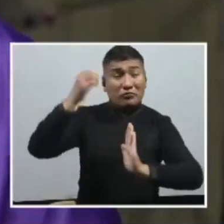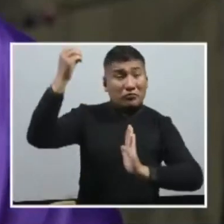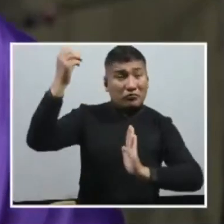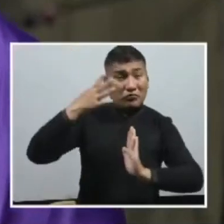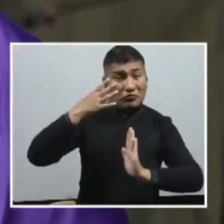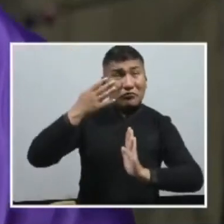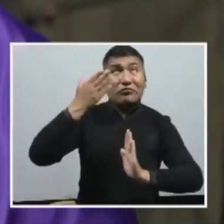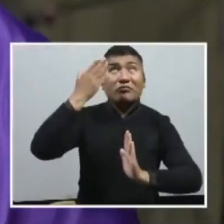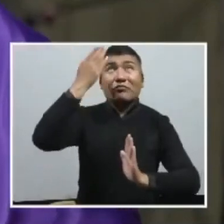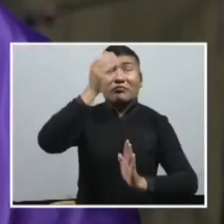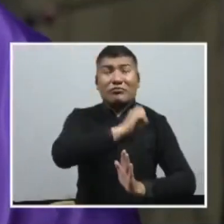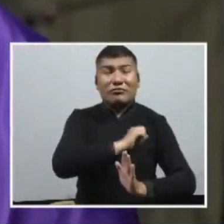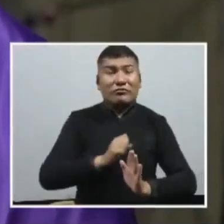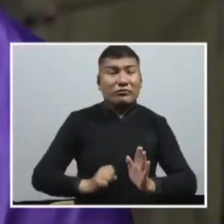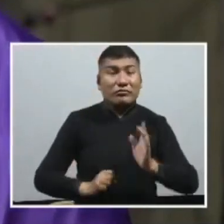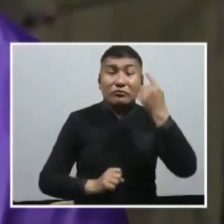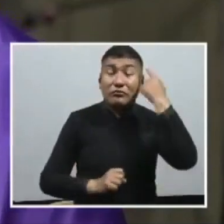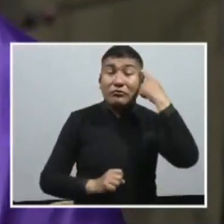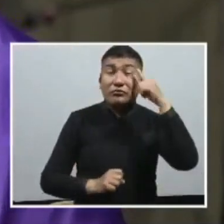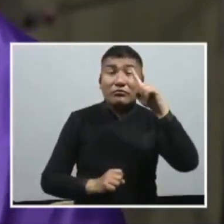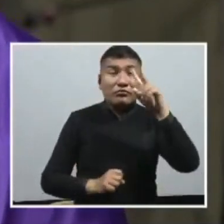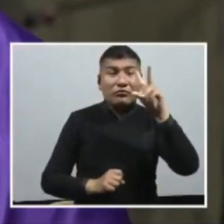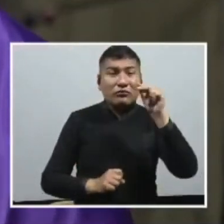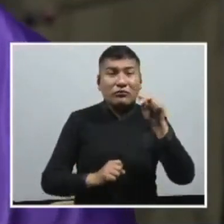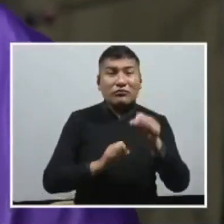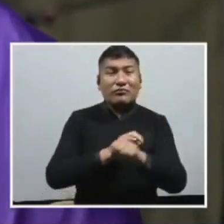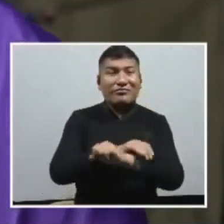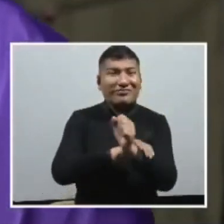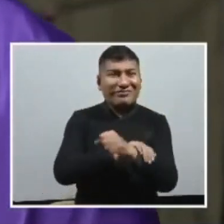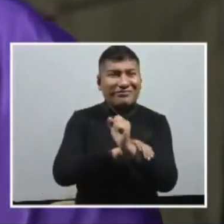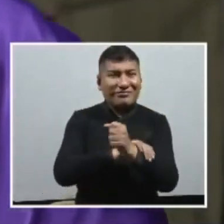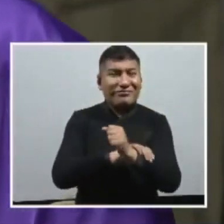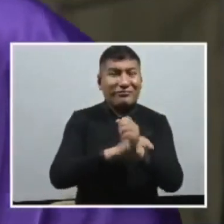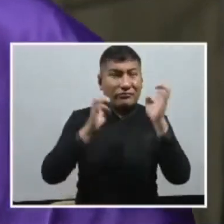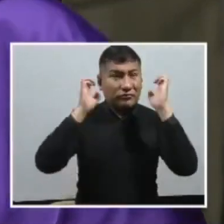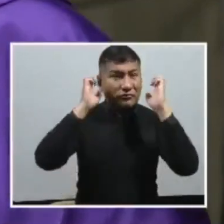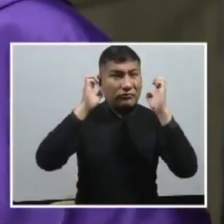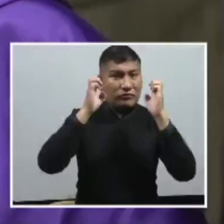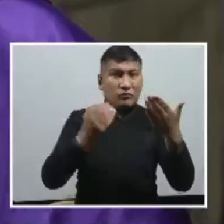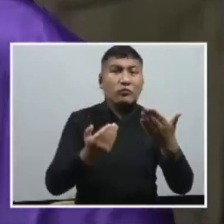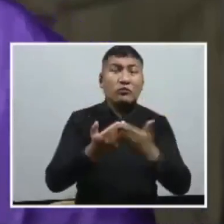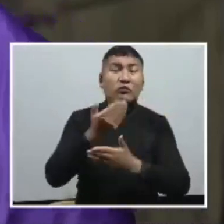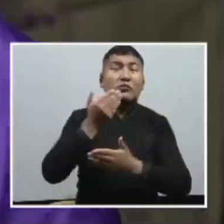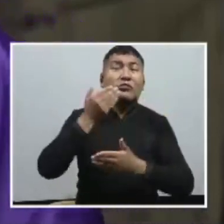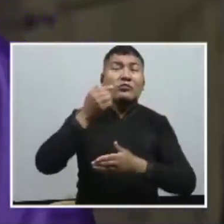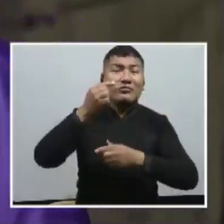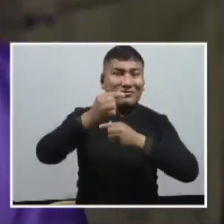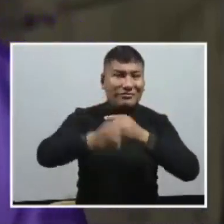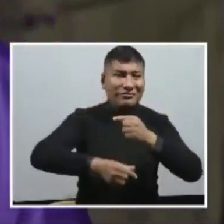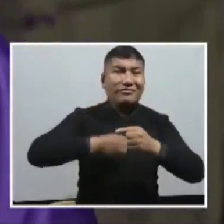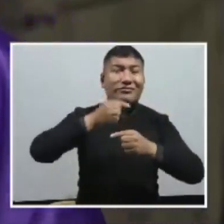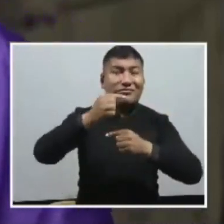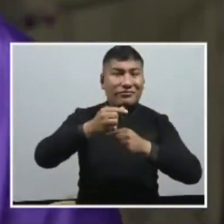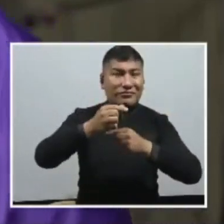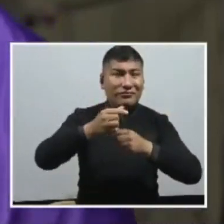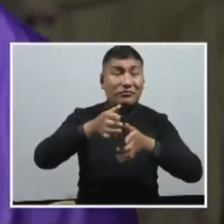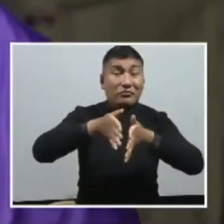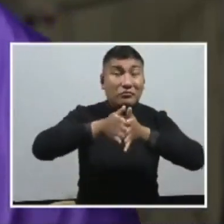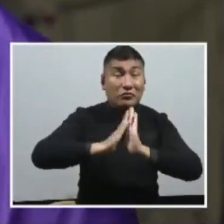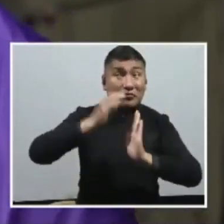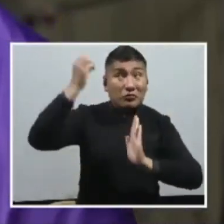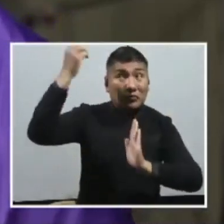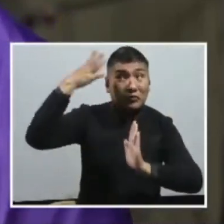al Señor para que no se manipule la educación de las nuevas generaciones. Pedimos luz para que